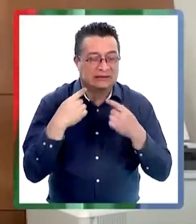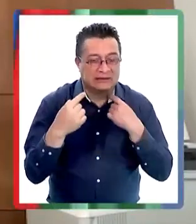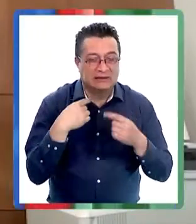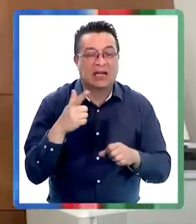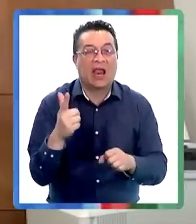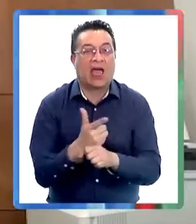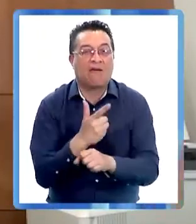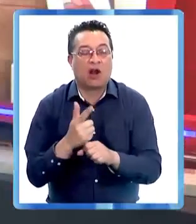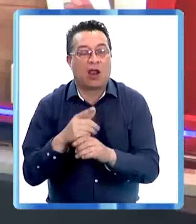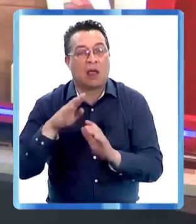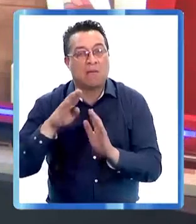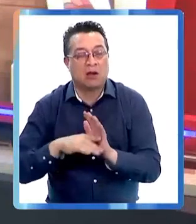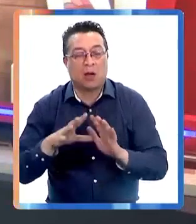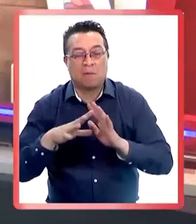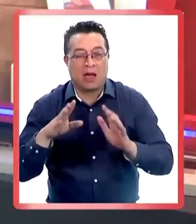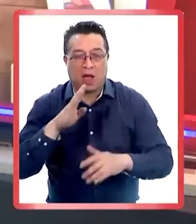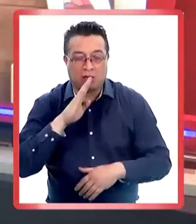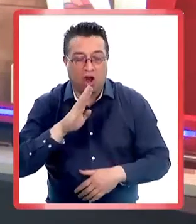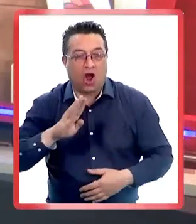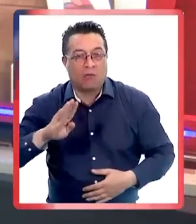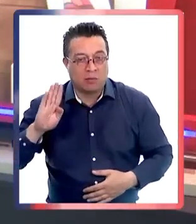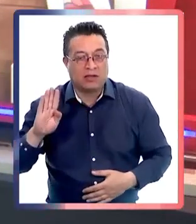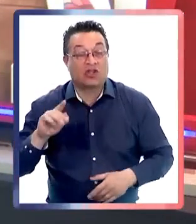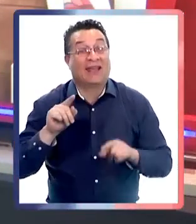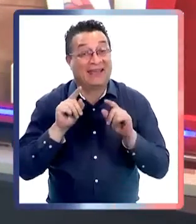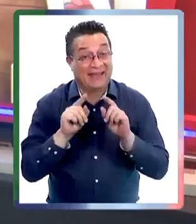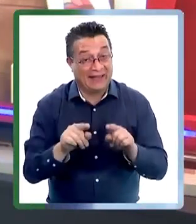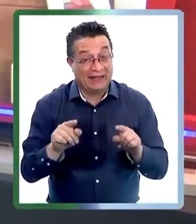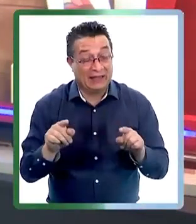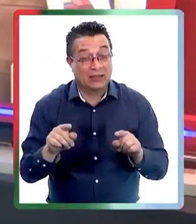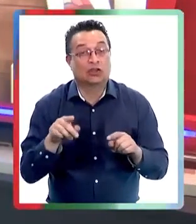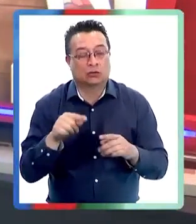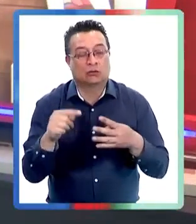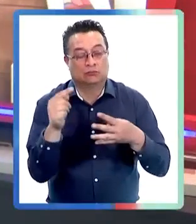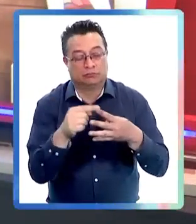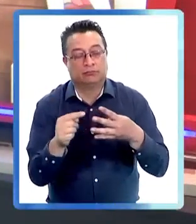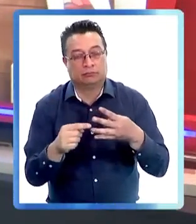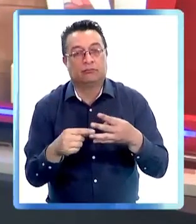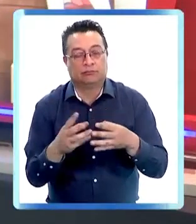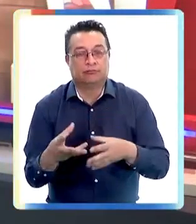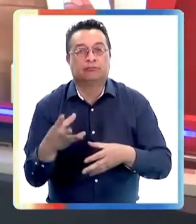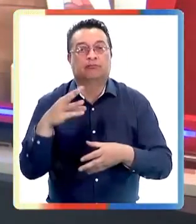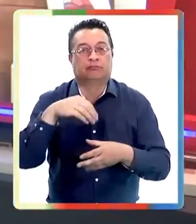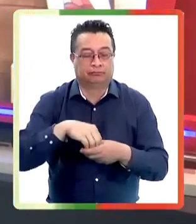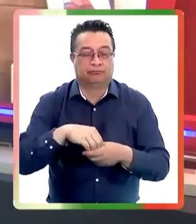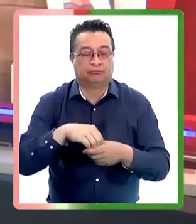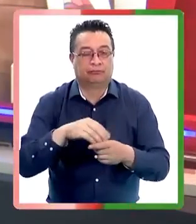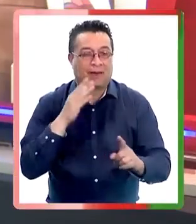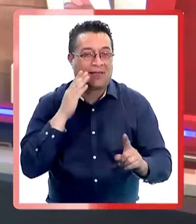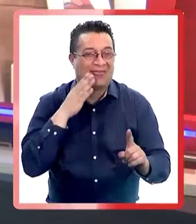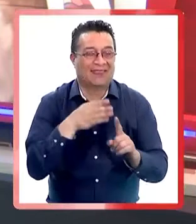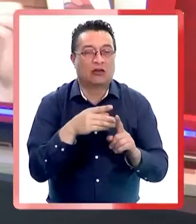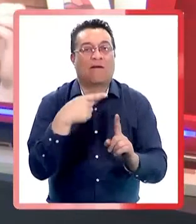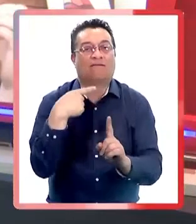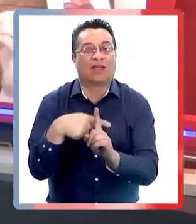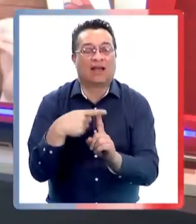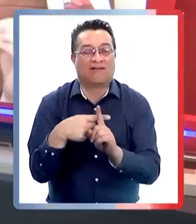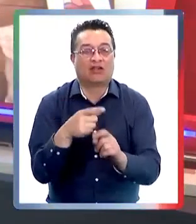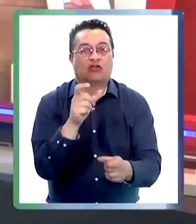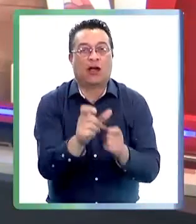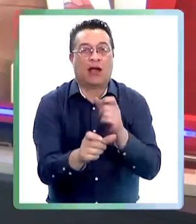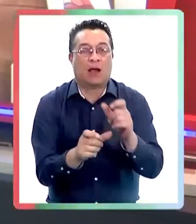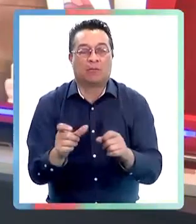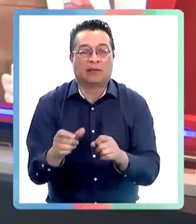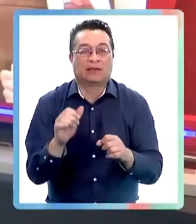accidentabilidad laboral, con más compromiso. Y eso yo creo que son factores que inciden directamente en beneficio de las